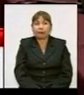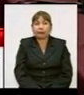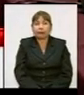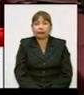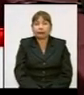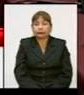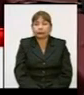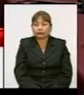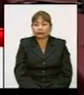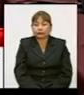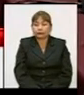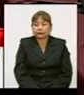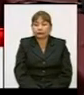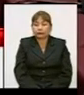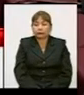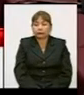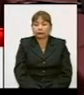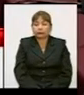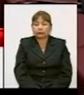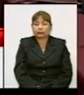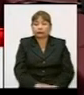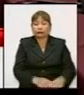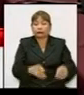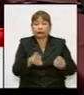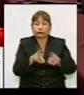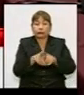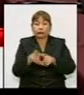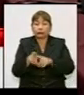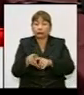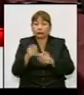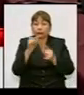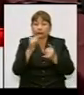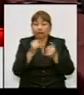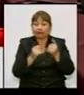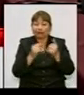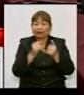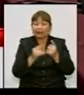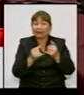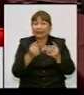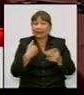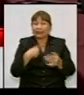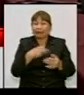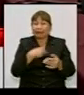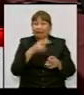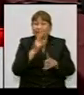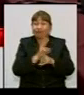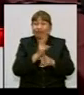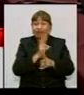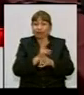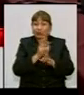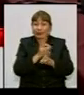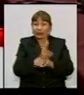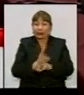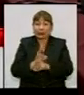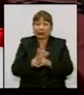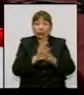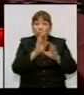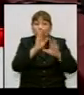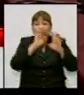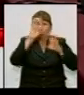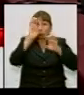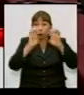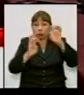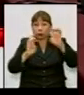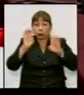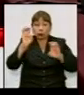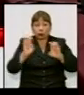Siguiente. Como consideraciones finales, tenemos que está pendiente una definición de una estructura nacional respecto a la